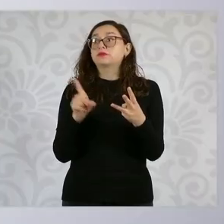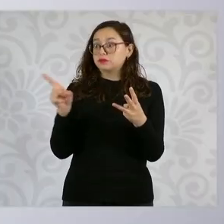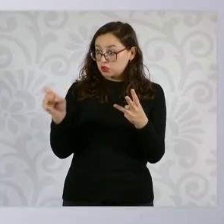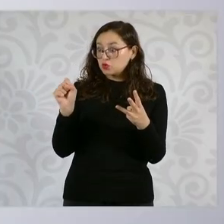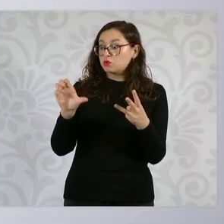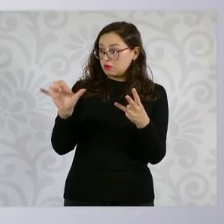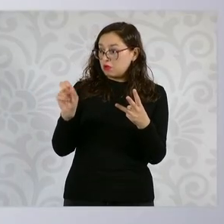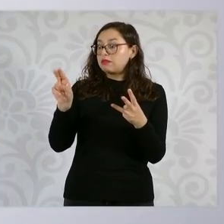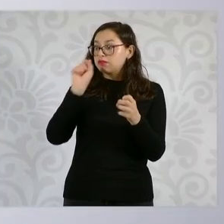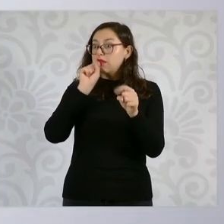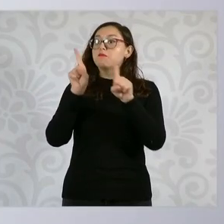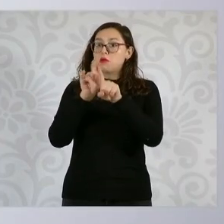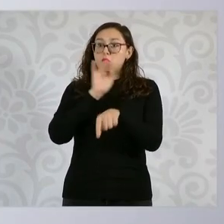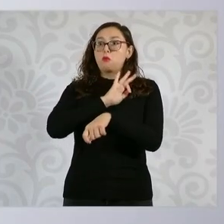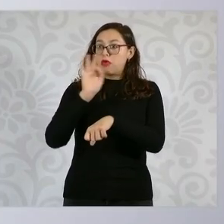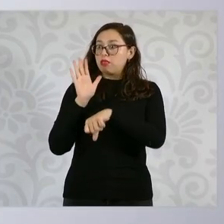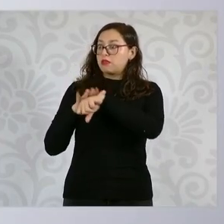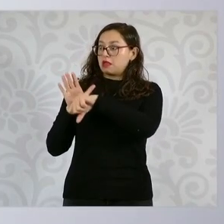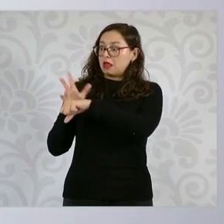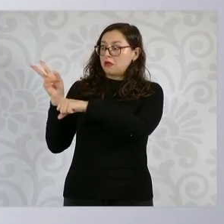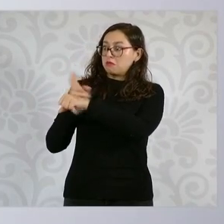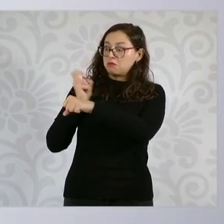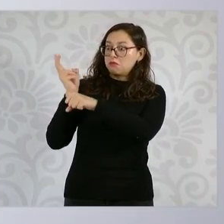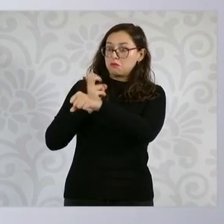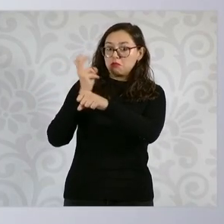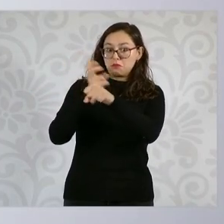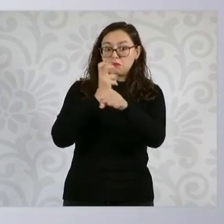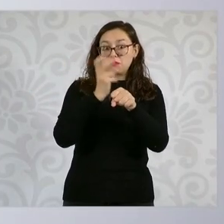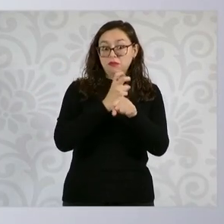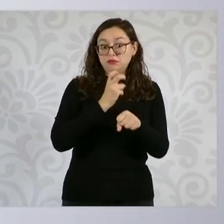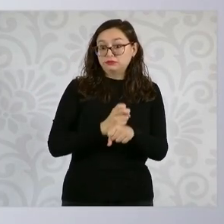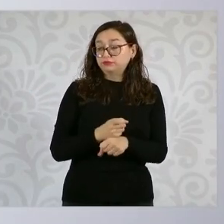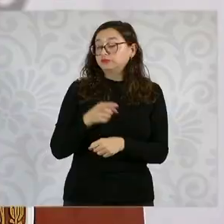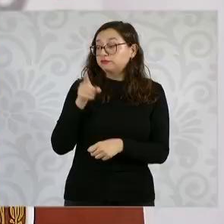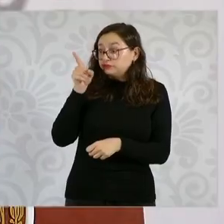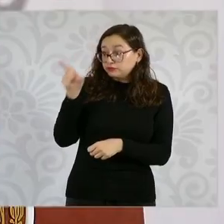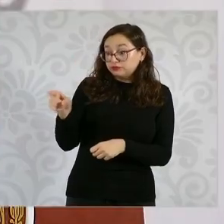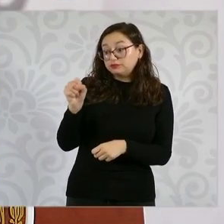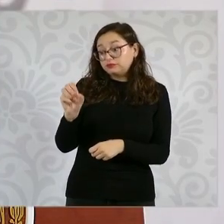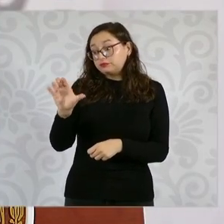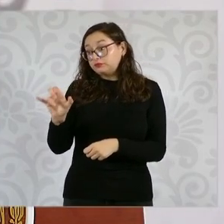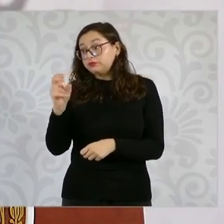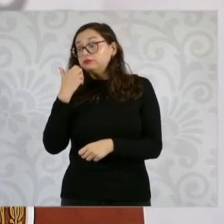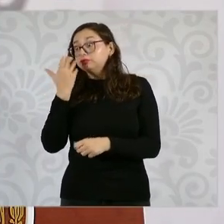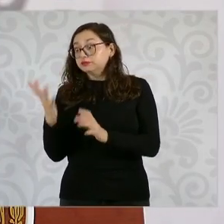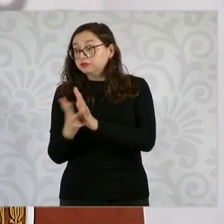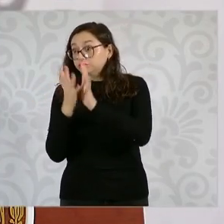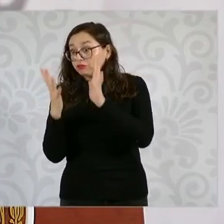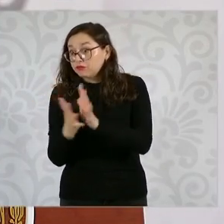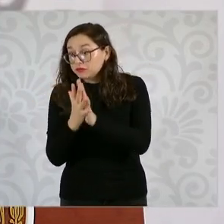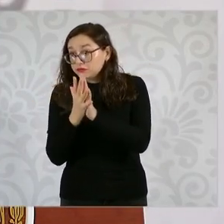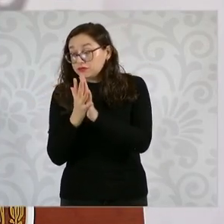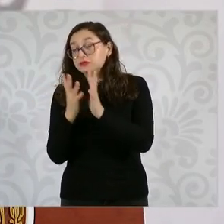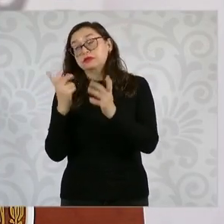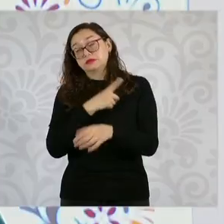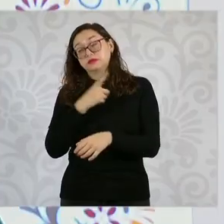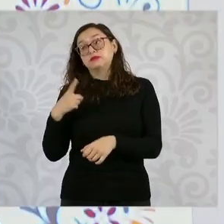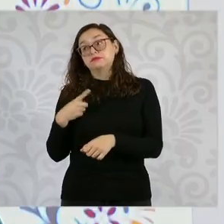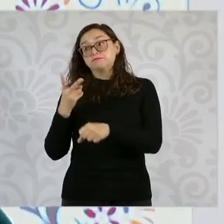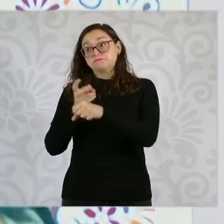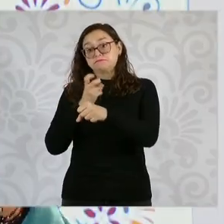la Suprema Corte. Entonces, la Suprema Corte tiene que emitir su convocatoria si quiere participar, pero esta ley, si